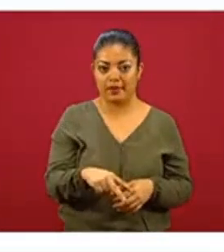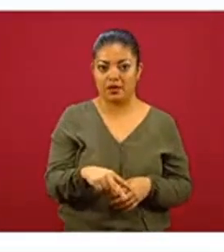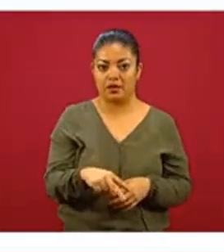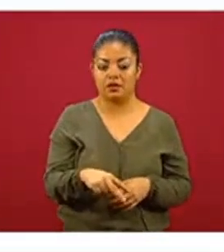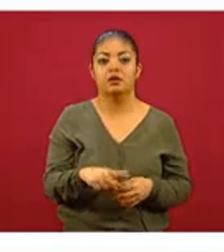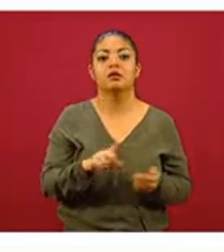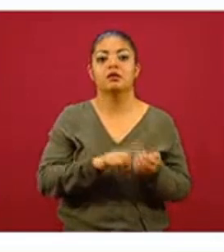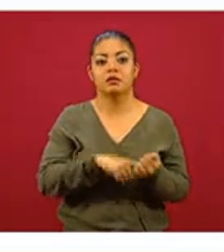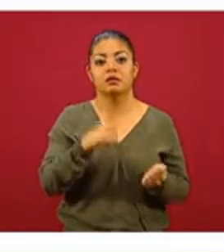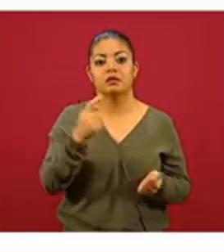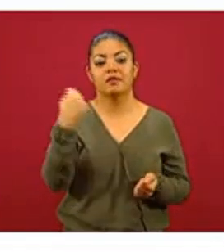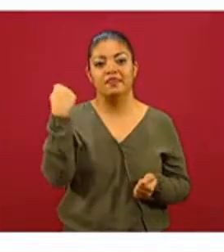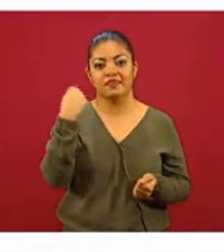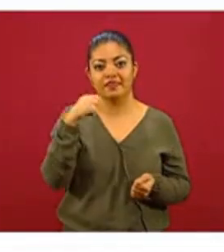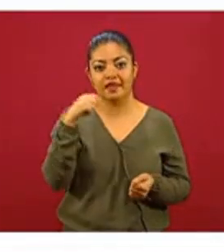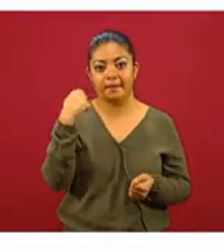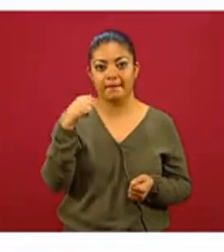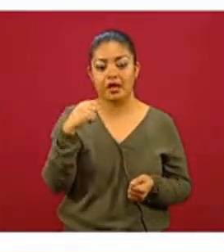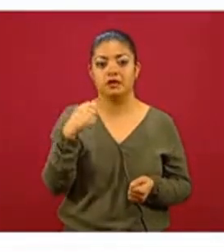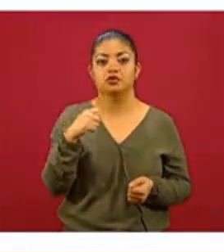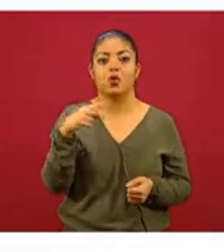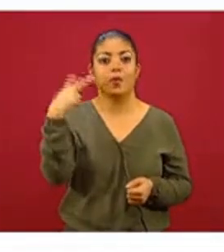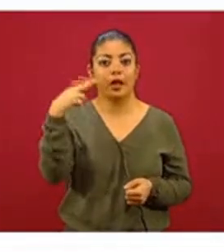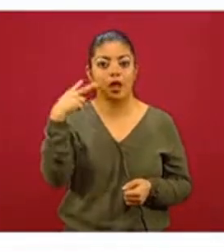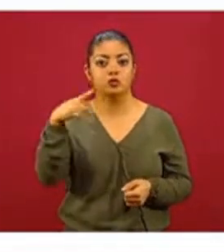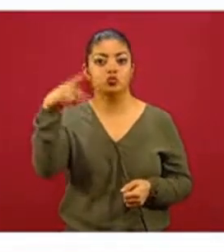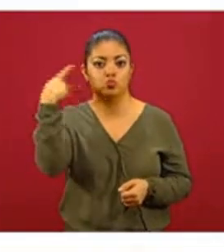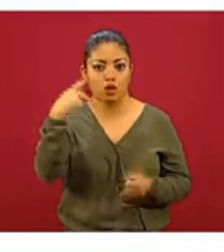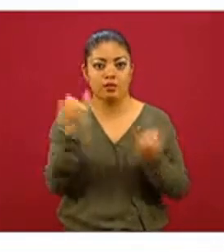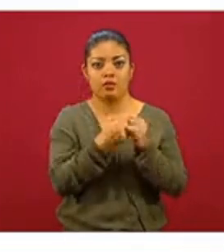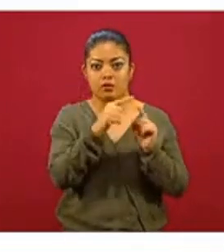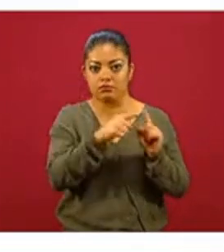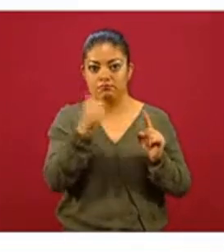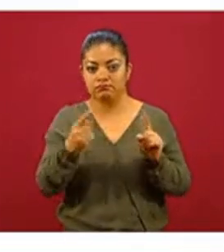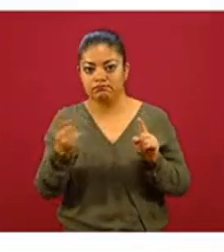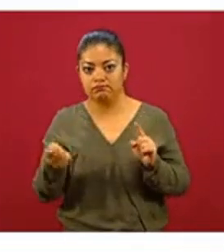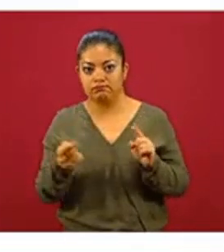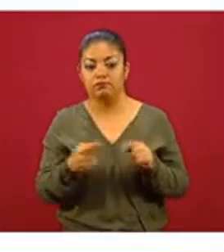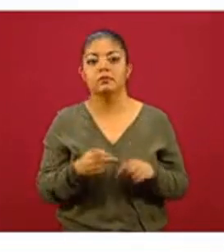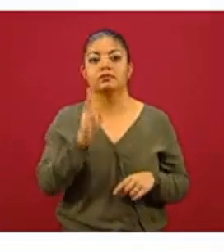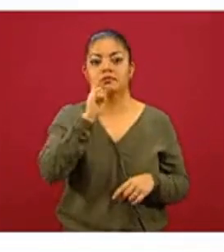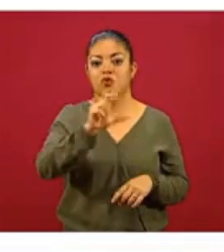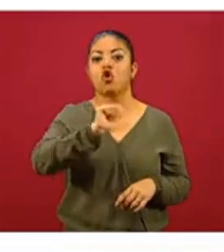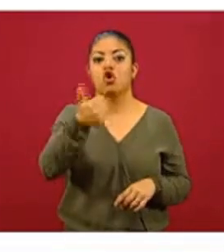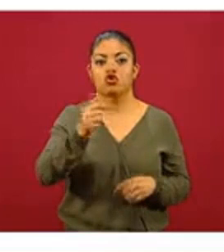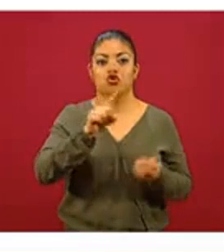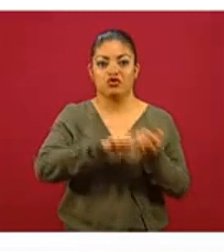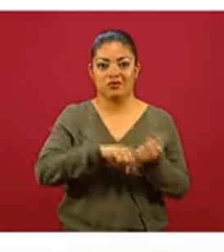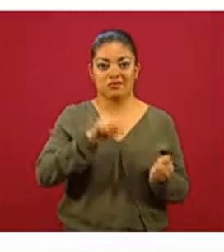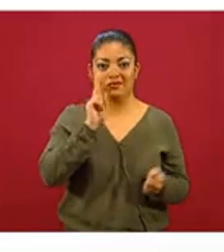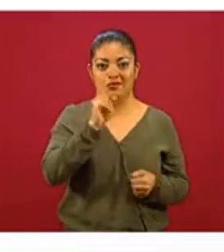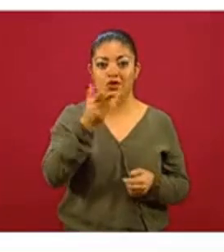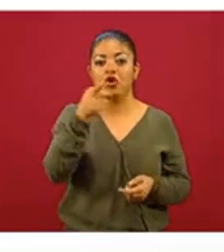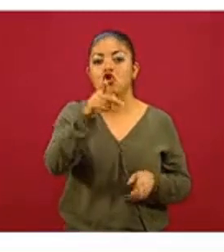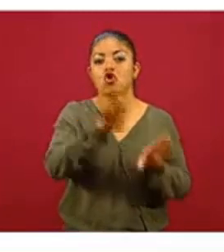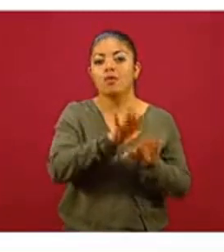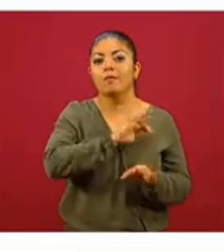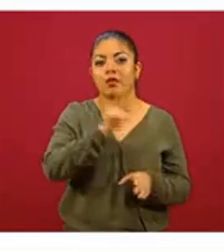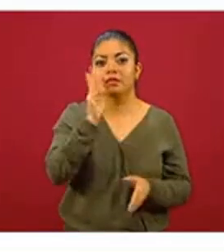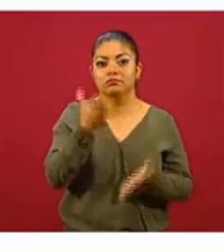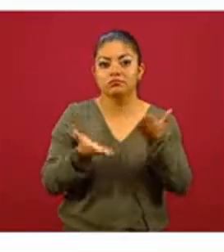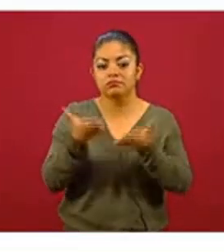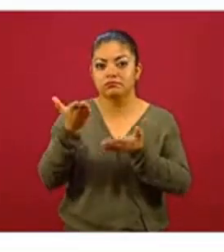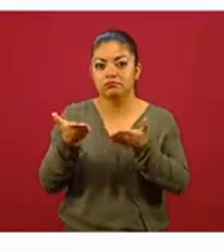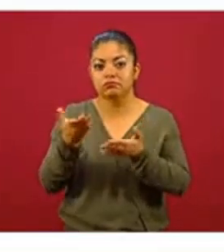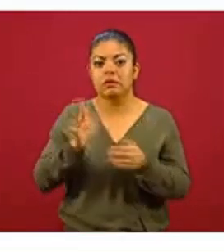seguido de Tabasco, Veracruz y Puebla. La siguiente nos lo muestra por incidencia. Podemos comparar estados que tienen